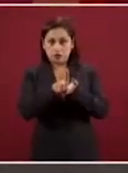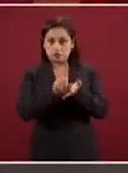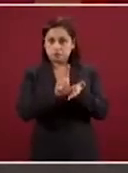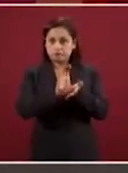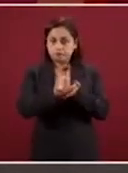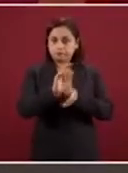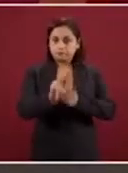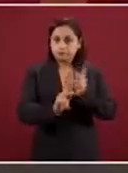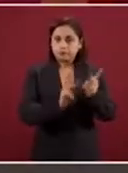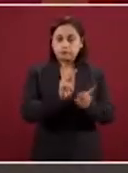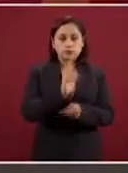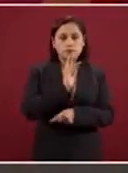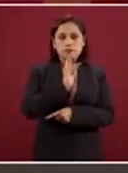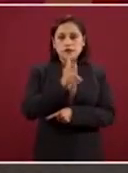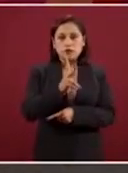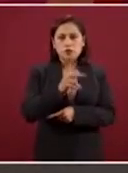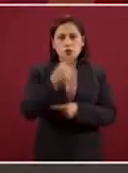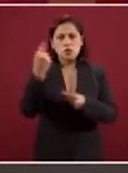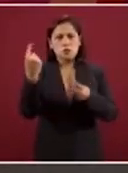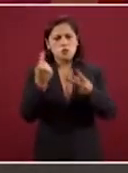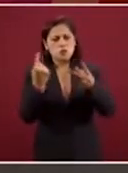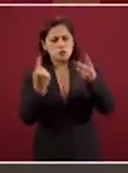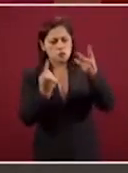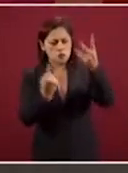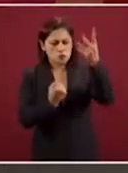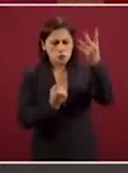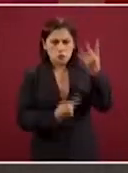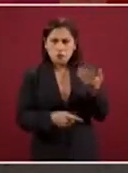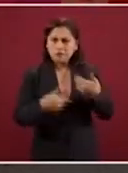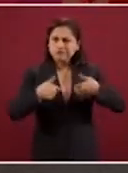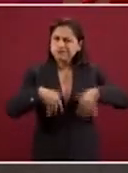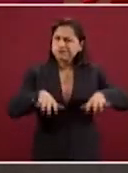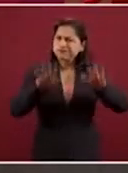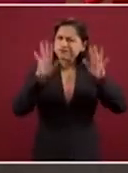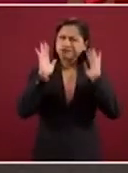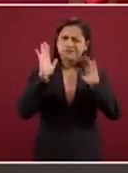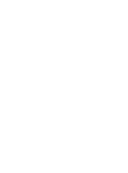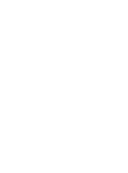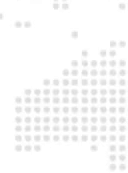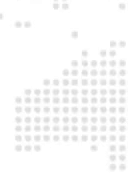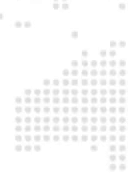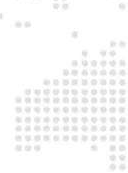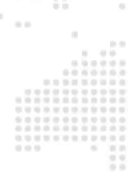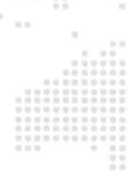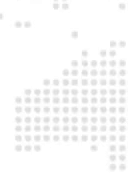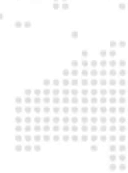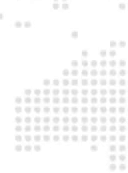En fin, va a ayudar mucho al crecimiento de la economía.